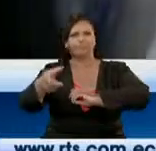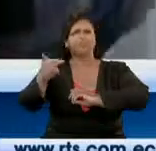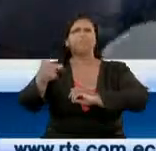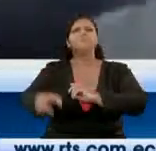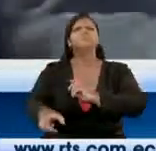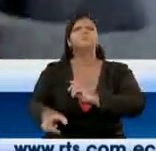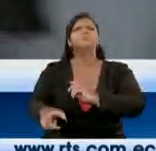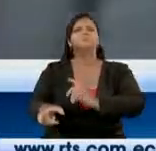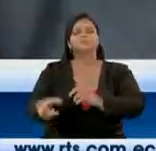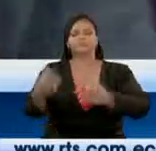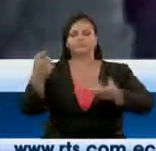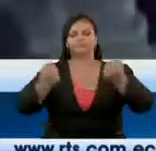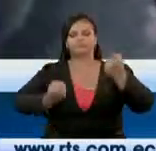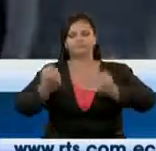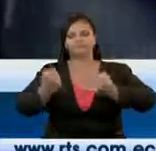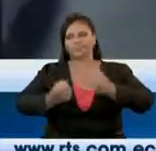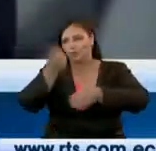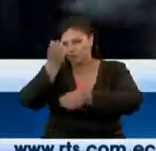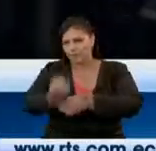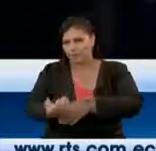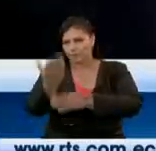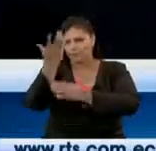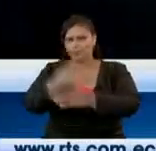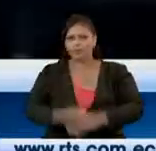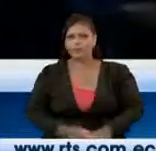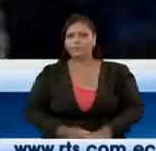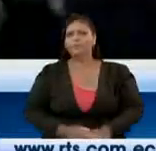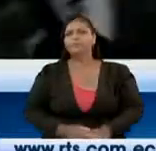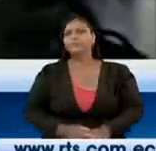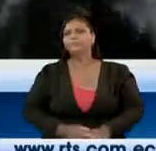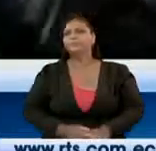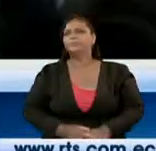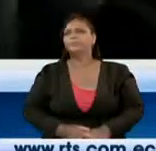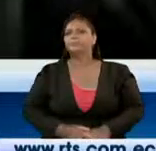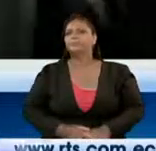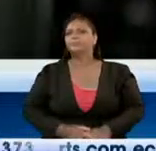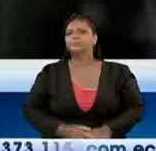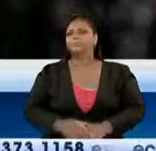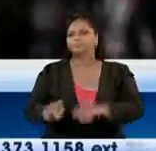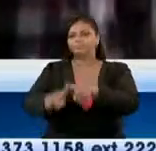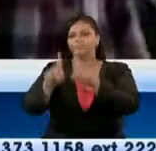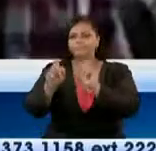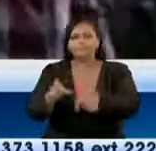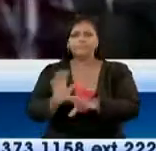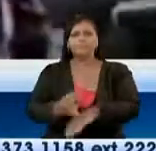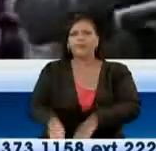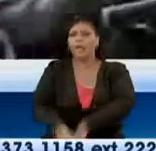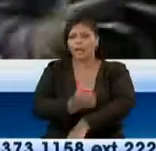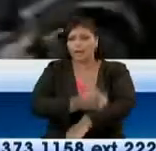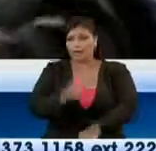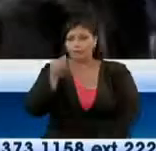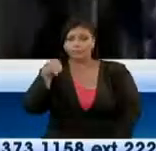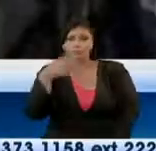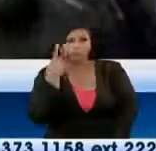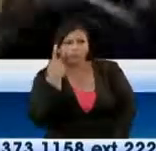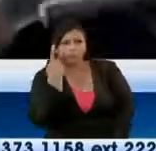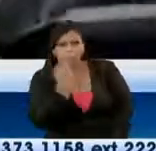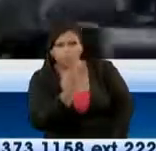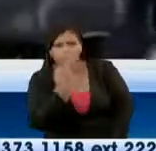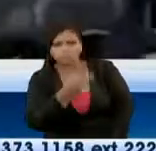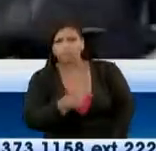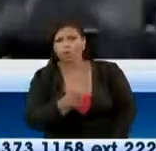acerca del tema de los estudiantes que aquí se aglomeran al mediodía. ¿Usted como conductor ha visto sobre eso? Sí, por